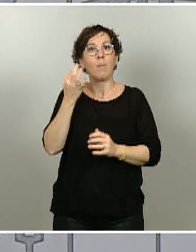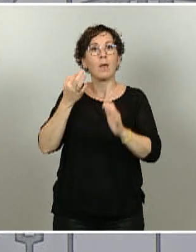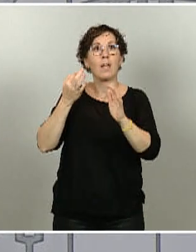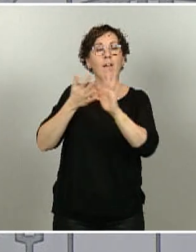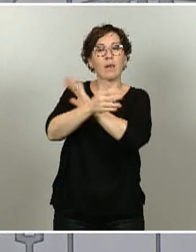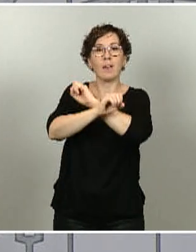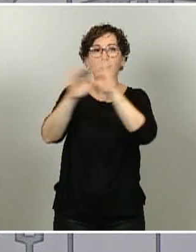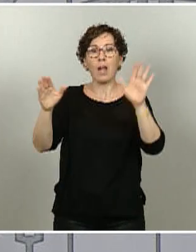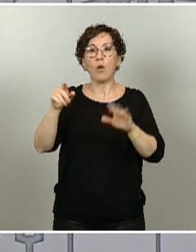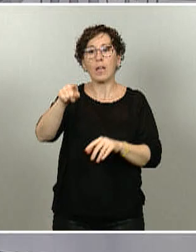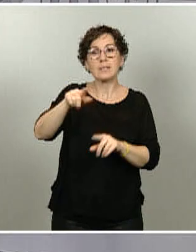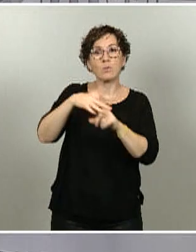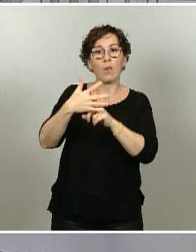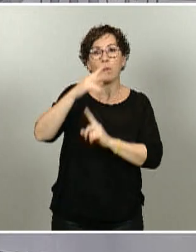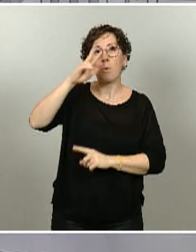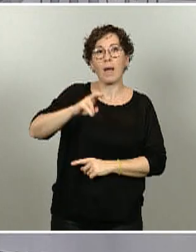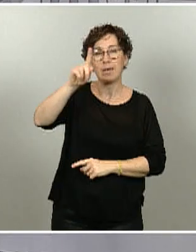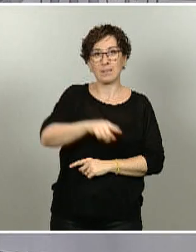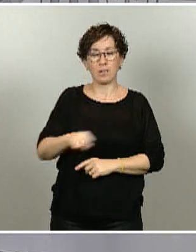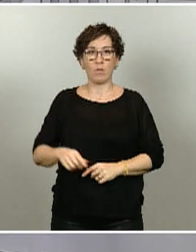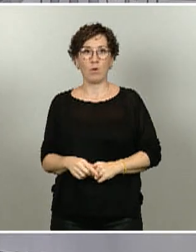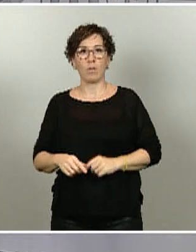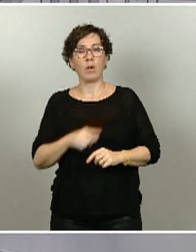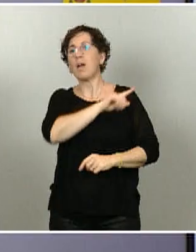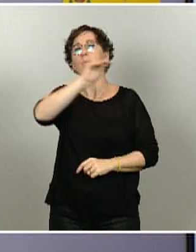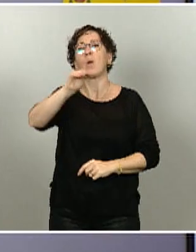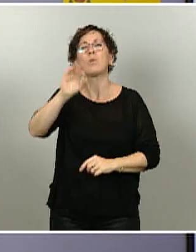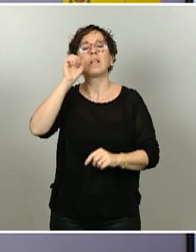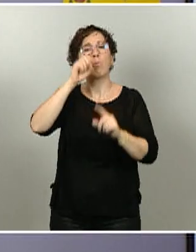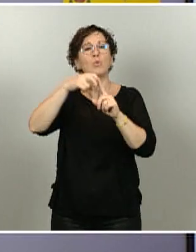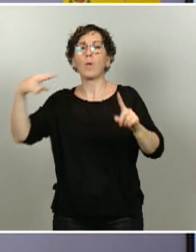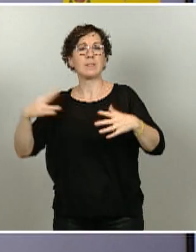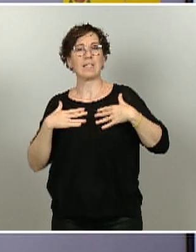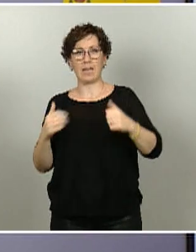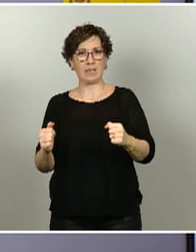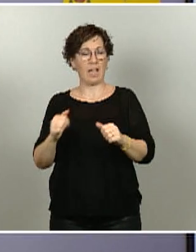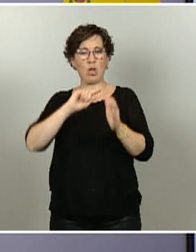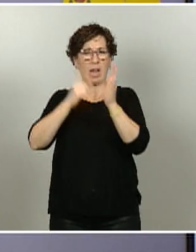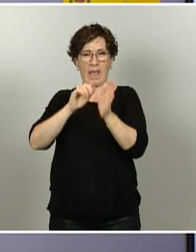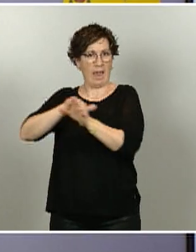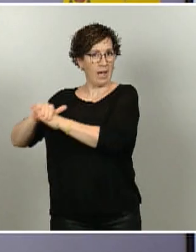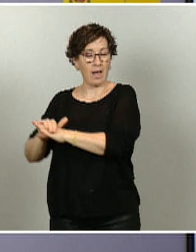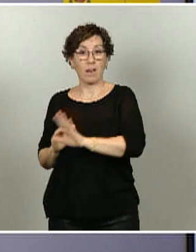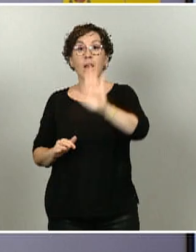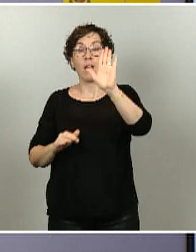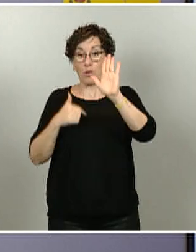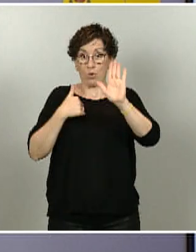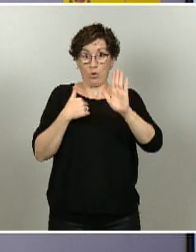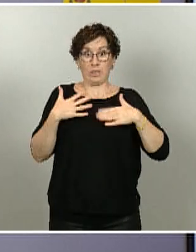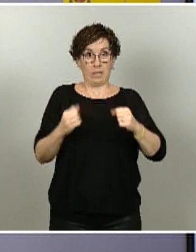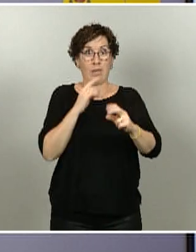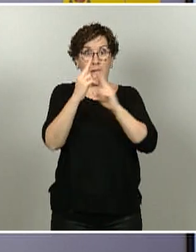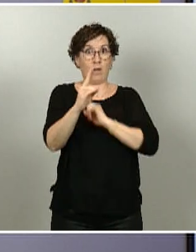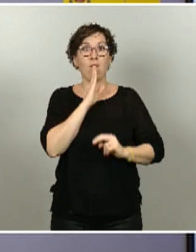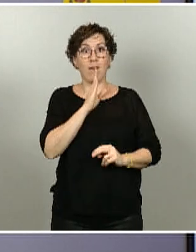este tema. Desde el punto de vista sanitario, el hecho de que Desde se el punto de vista mantuviera... sanitario, es lo que les acabo de decir. A nosotros lo que nos interesa es la aplicación de